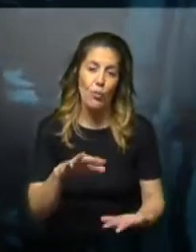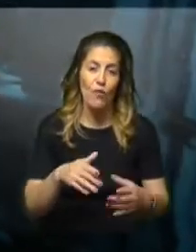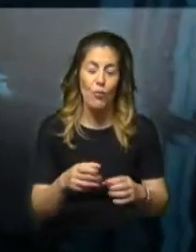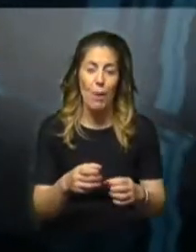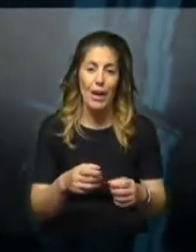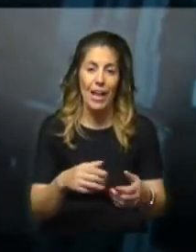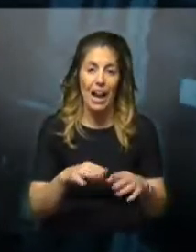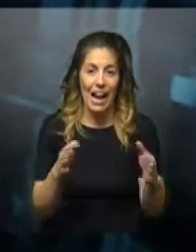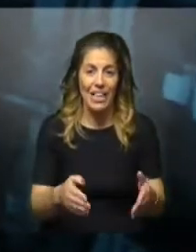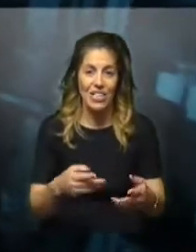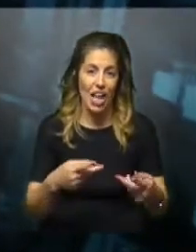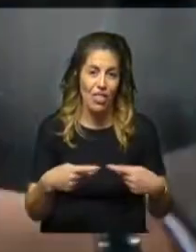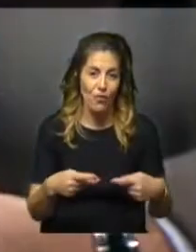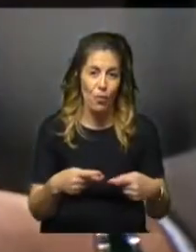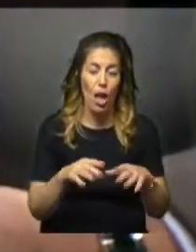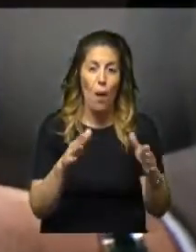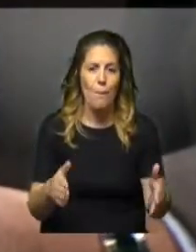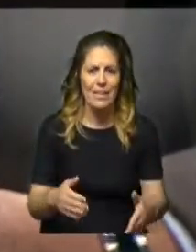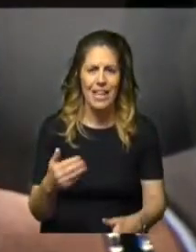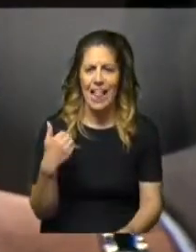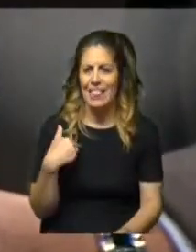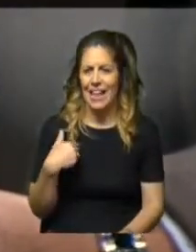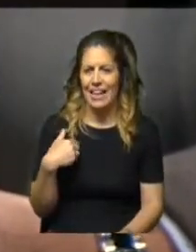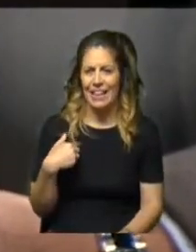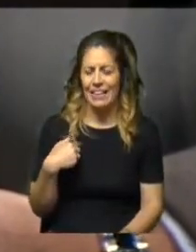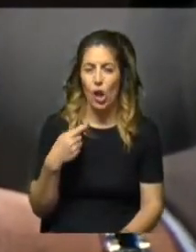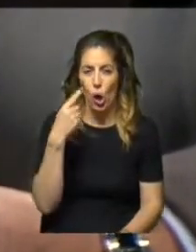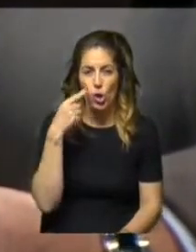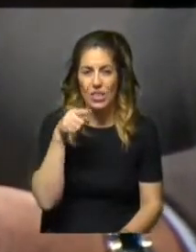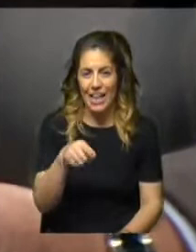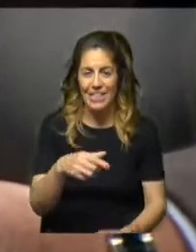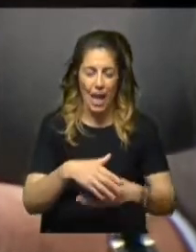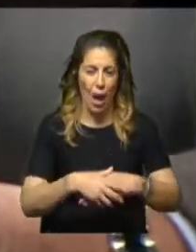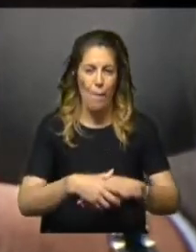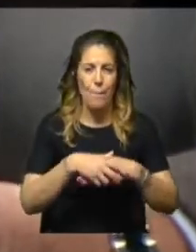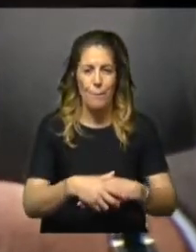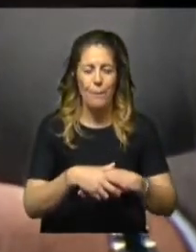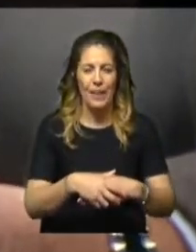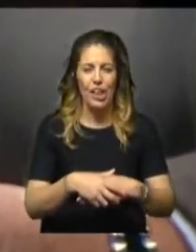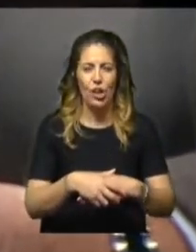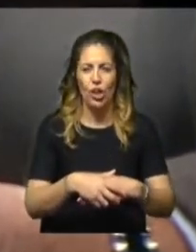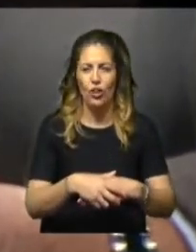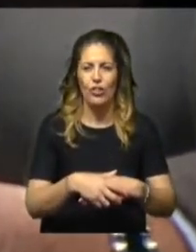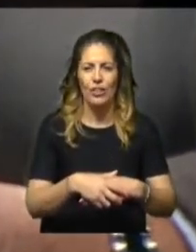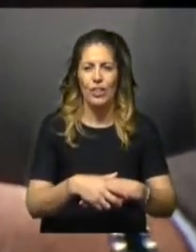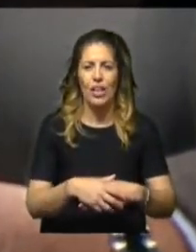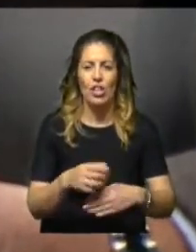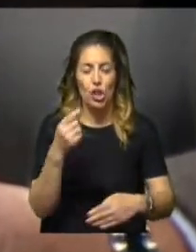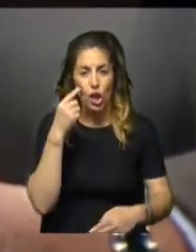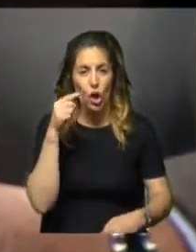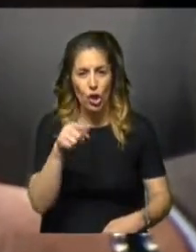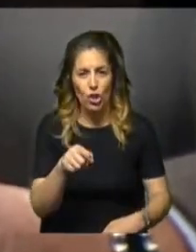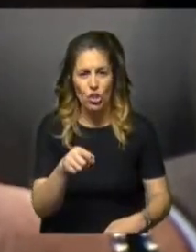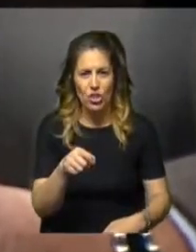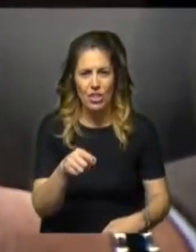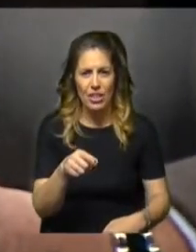este la mesa Guevara de Argentina donde conociste ese amigo este y como que la no sé por dónde yo te conocía que por lado